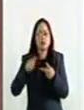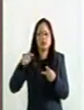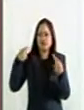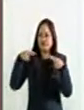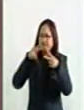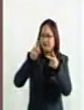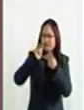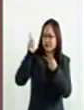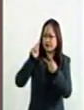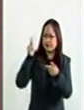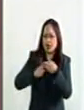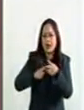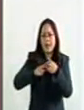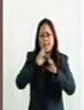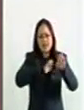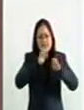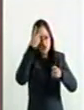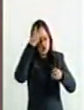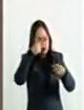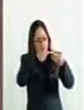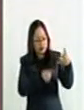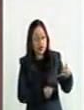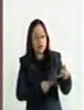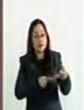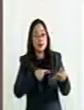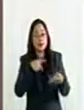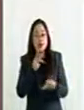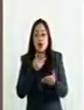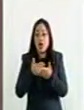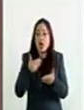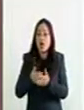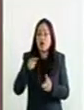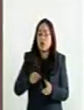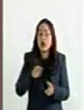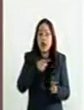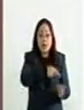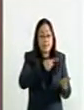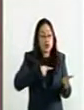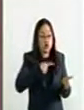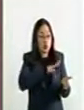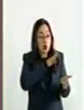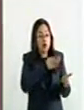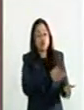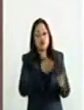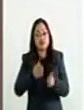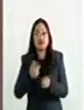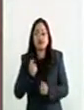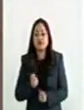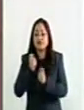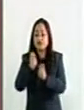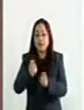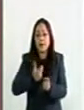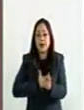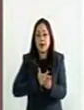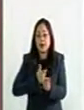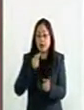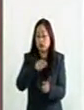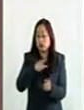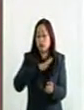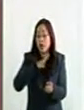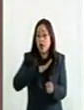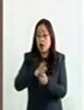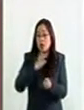empresarios. En esta ocasión, sin embargo, será entregada postmortem a un ciudadano que en determinado momento de su vida